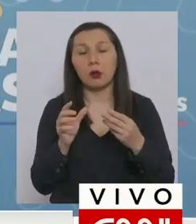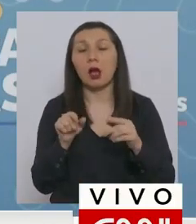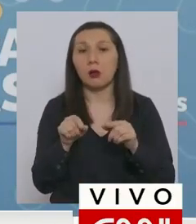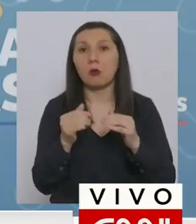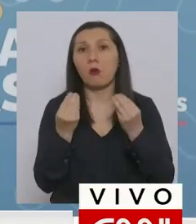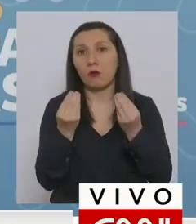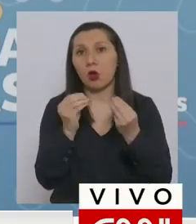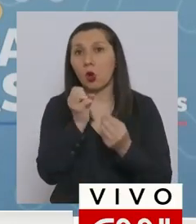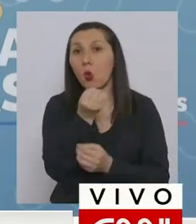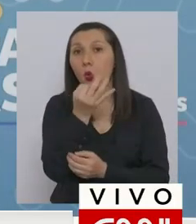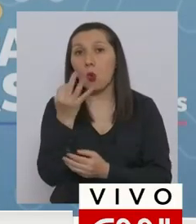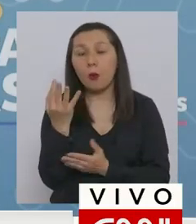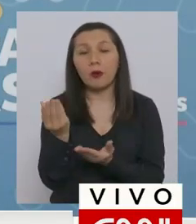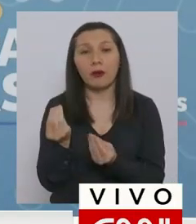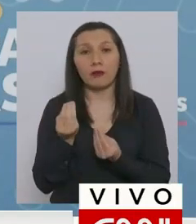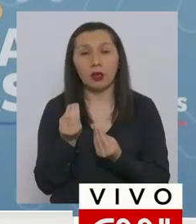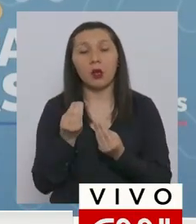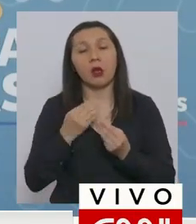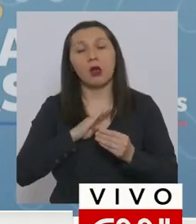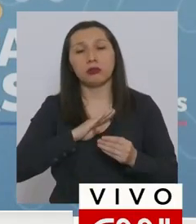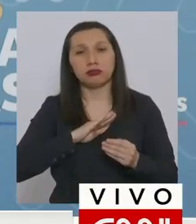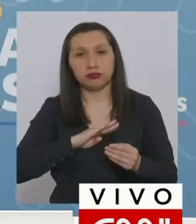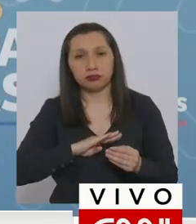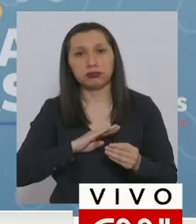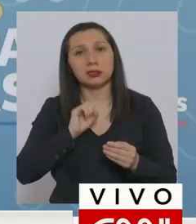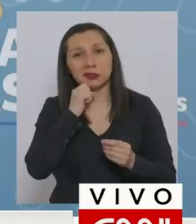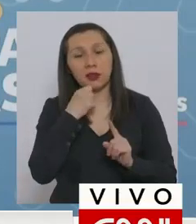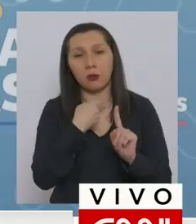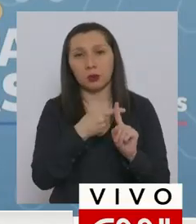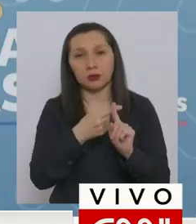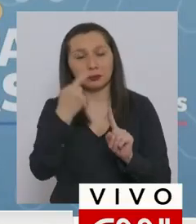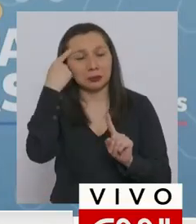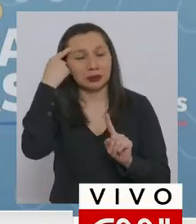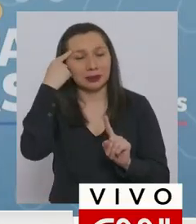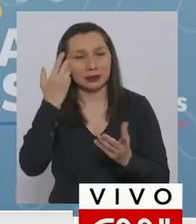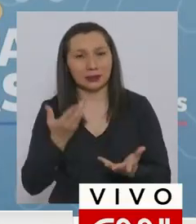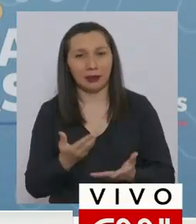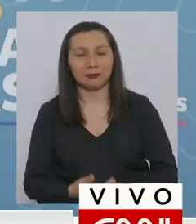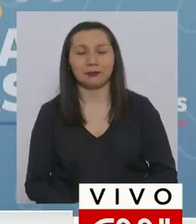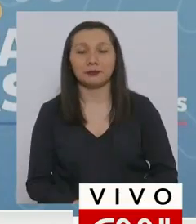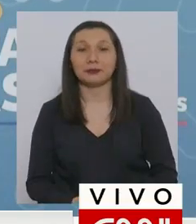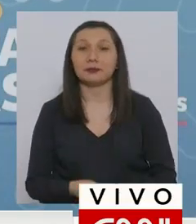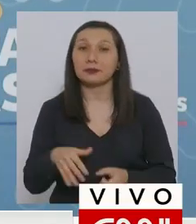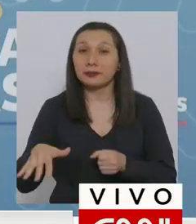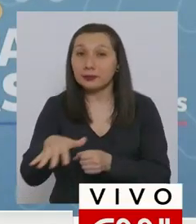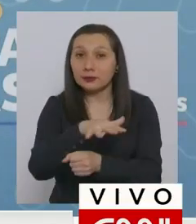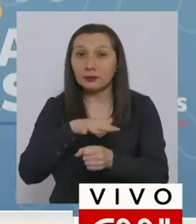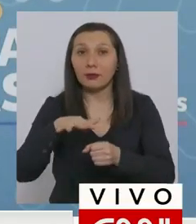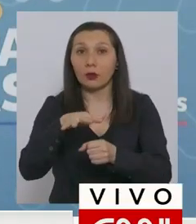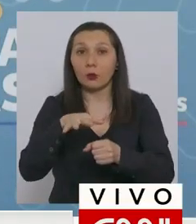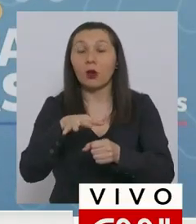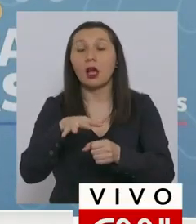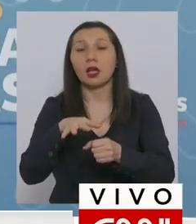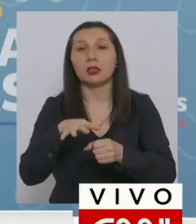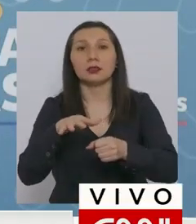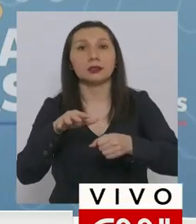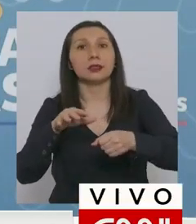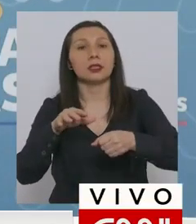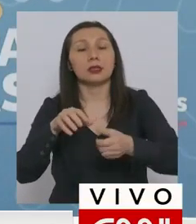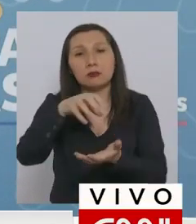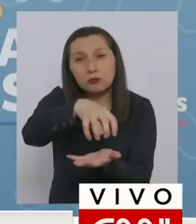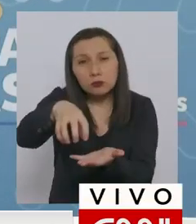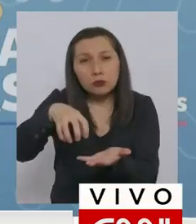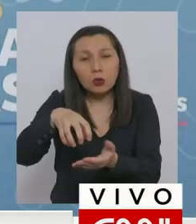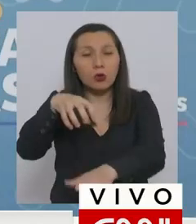que también nos da un cierto grado de optimismo. En el contexto regional y comunal